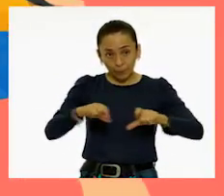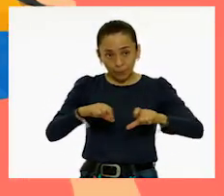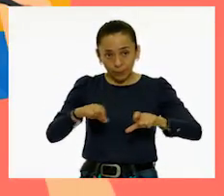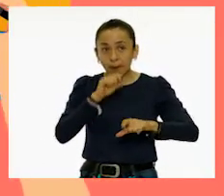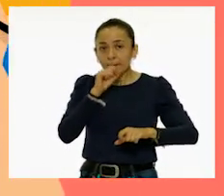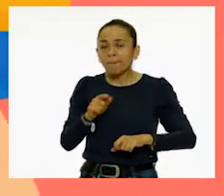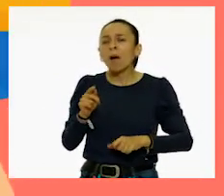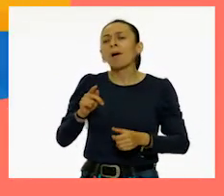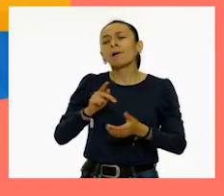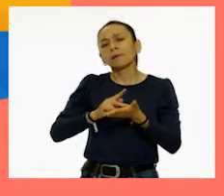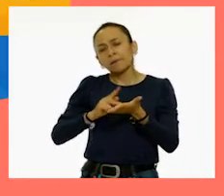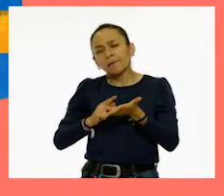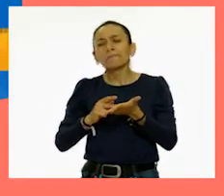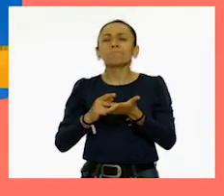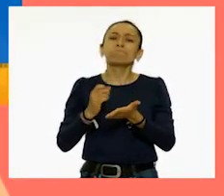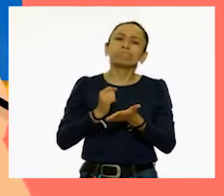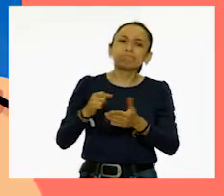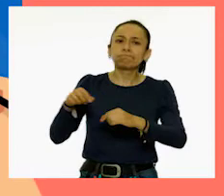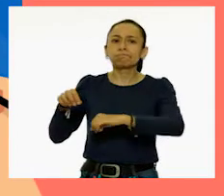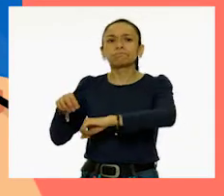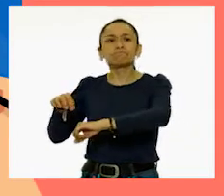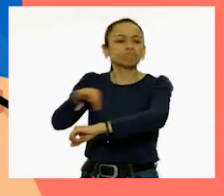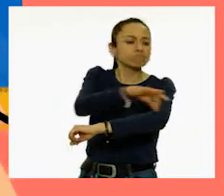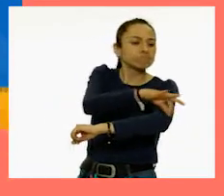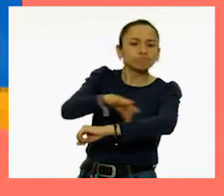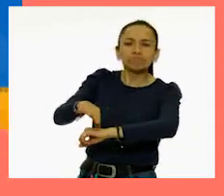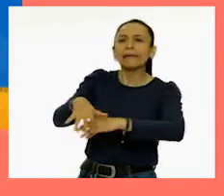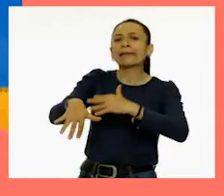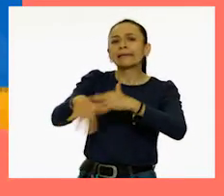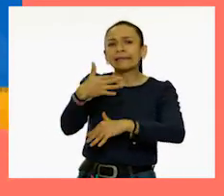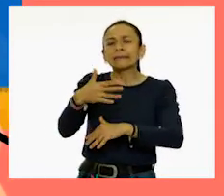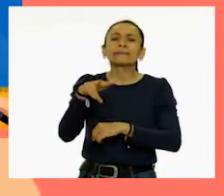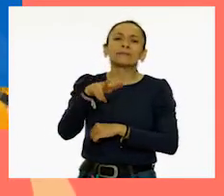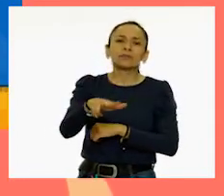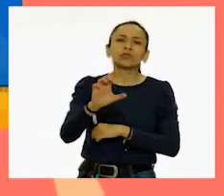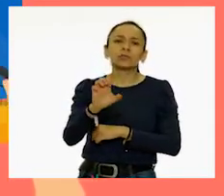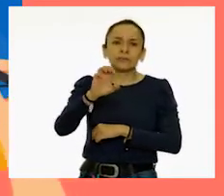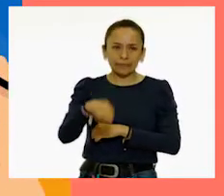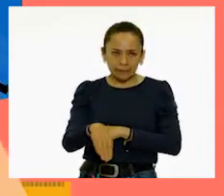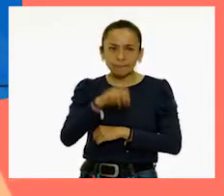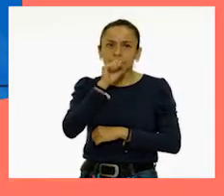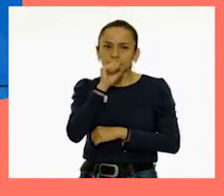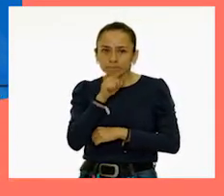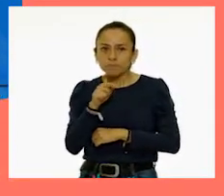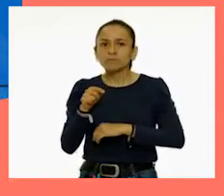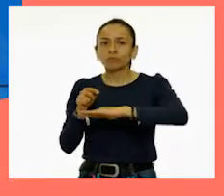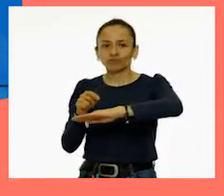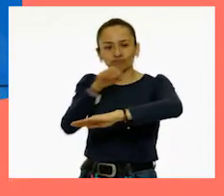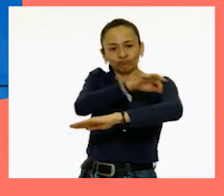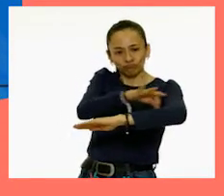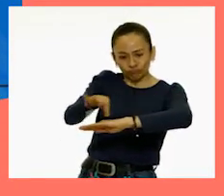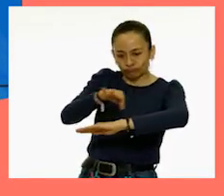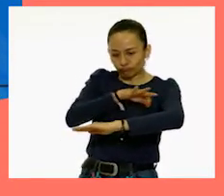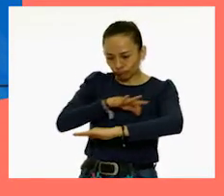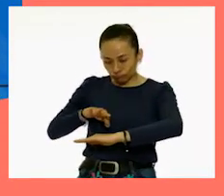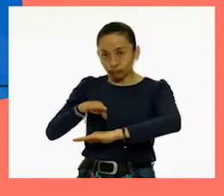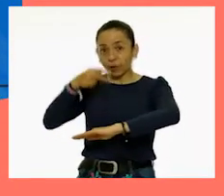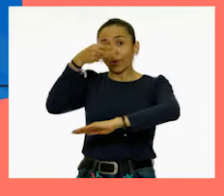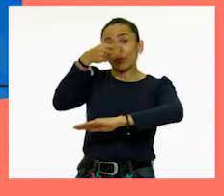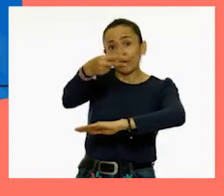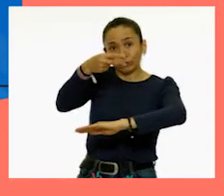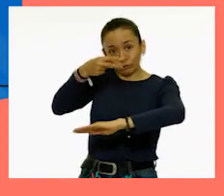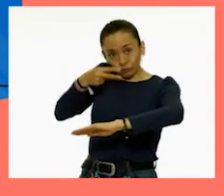el plumón o la pluma de 15 a 18 centímetros de largo de un lado, dejando un margen de